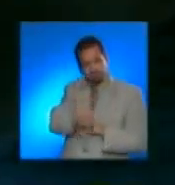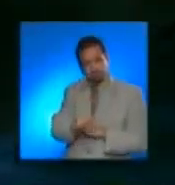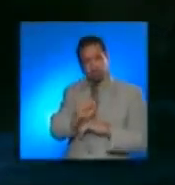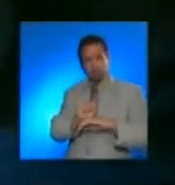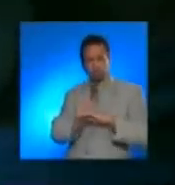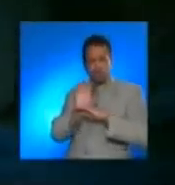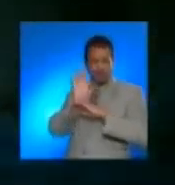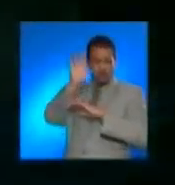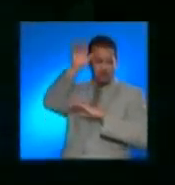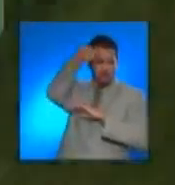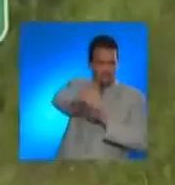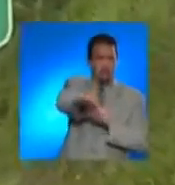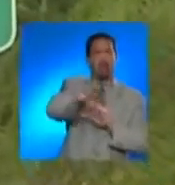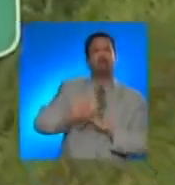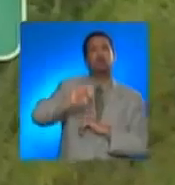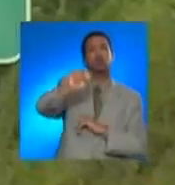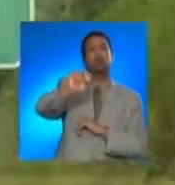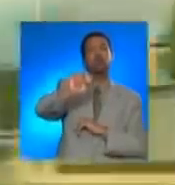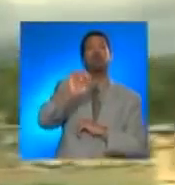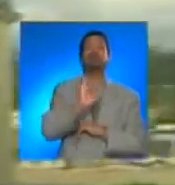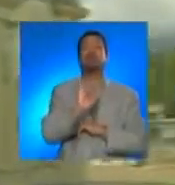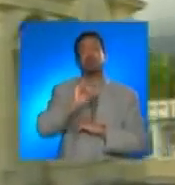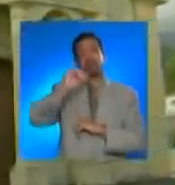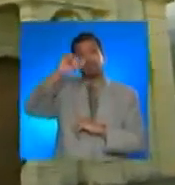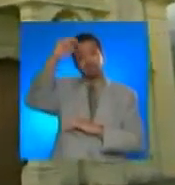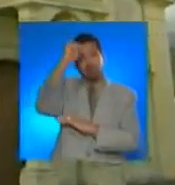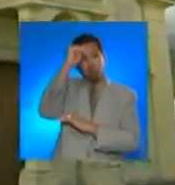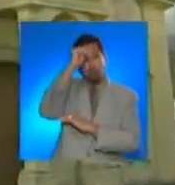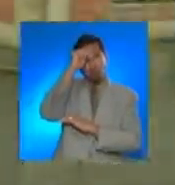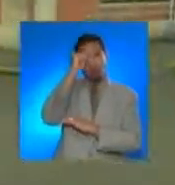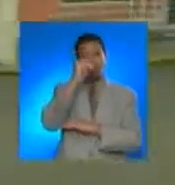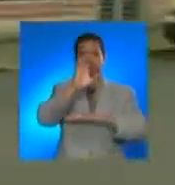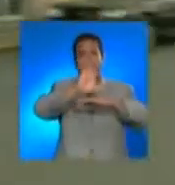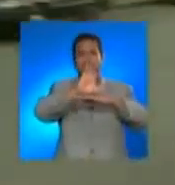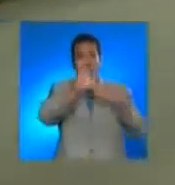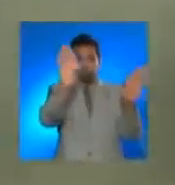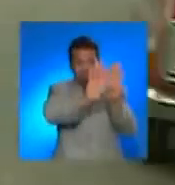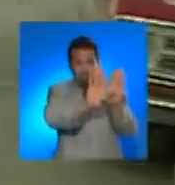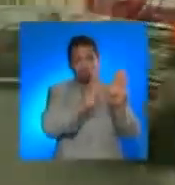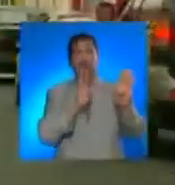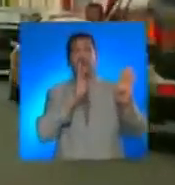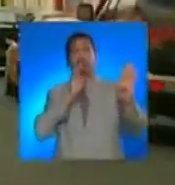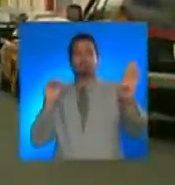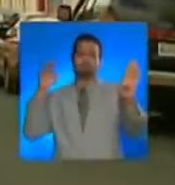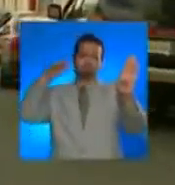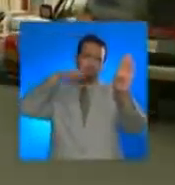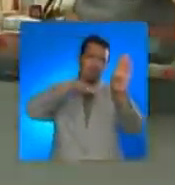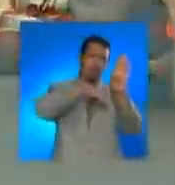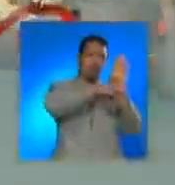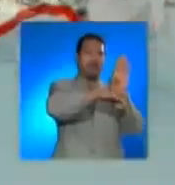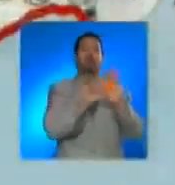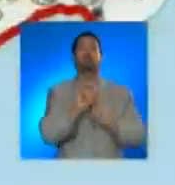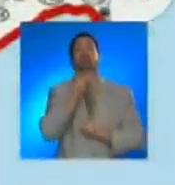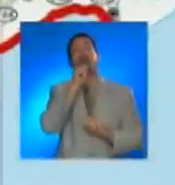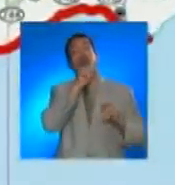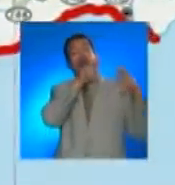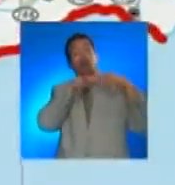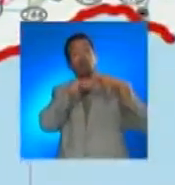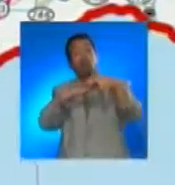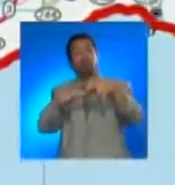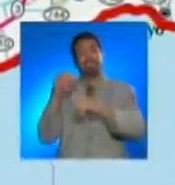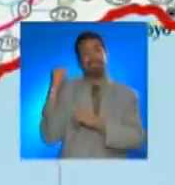retirar y regresó arrojando hacia la playa uno de los buques de guerra que estaba anclado en la bahía. Cuando se retiró el mar nuevamente,